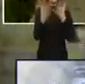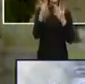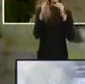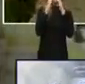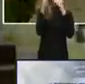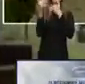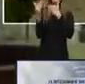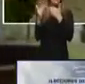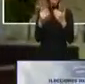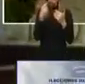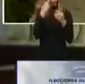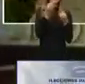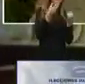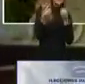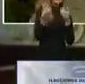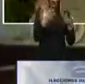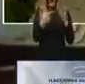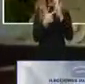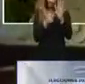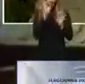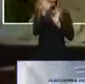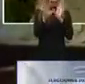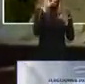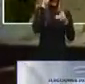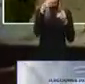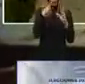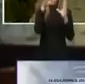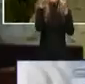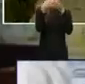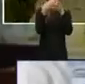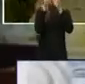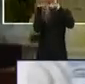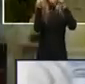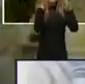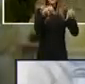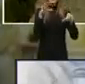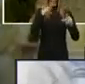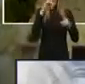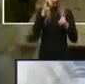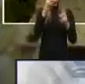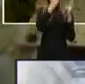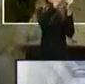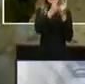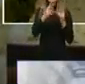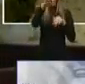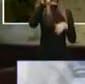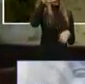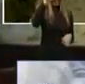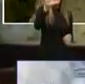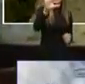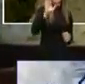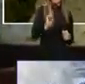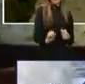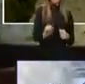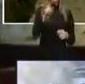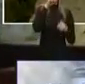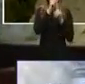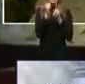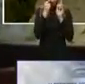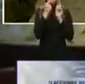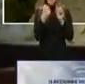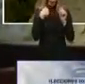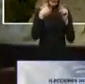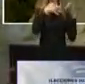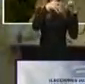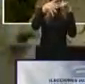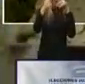nos comentaban algunos, porque hubo un grupo de personas que venía de la zona 5 que nos mencionaron que ellos estaban